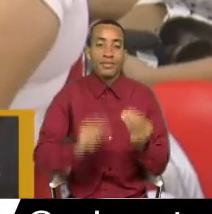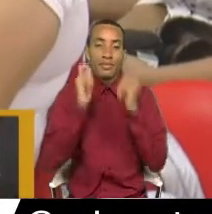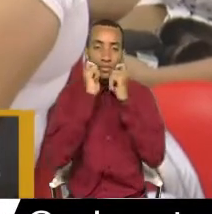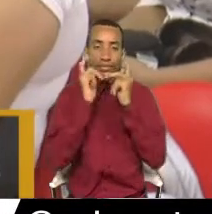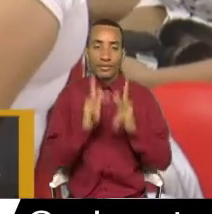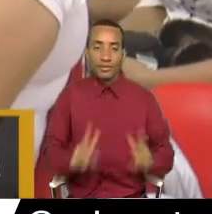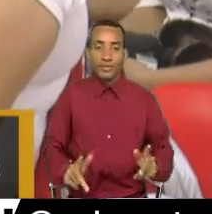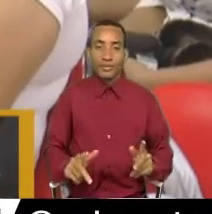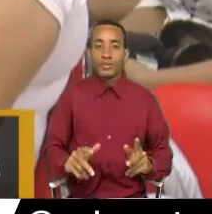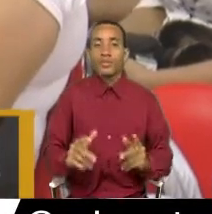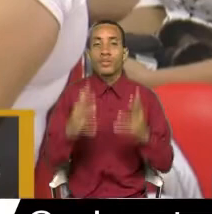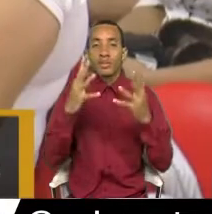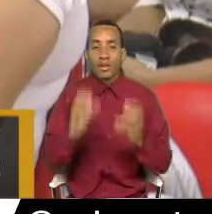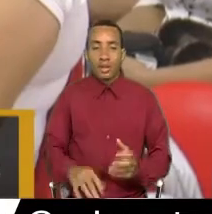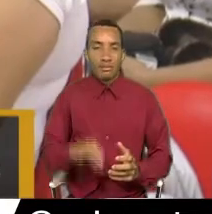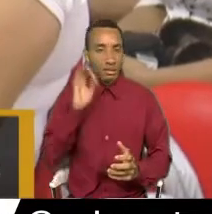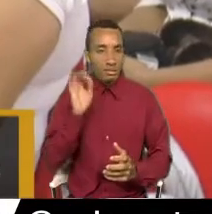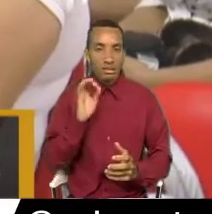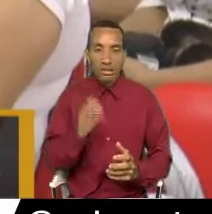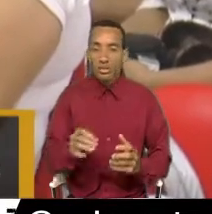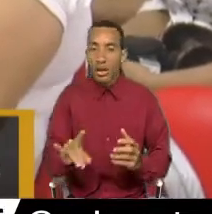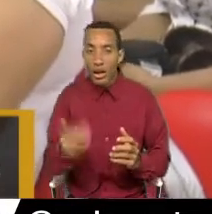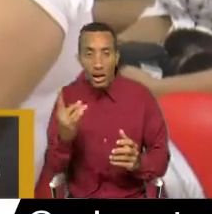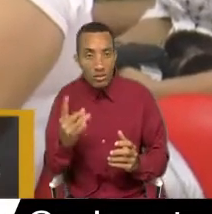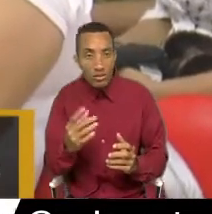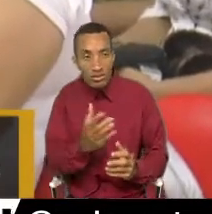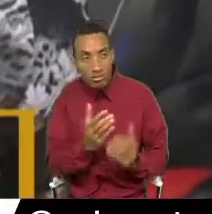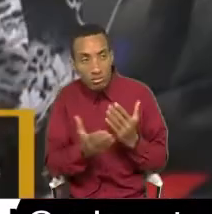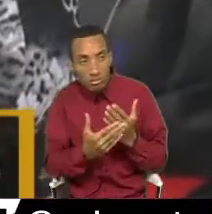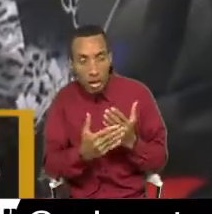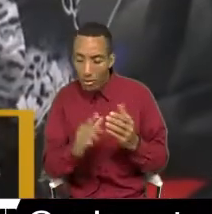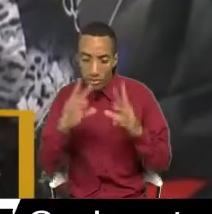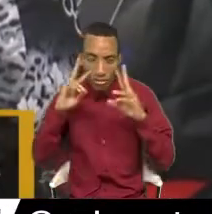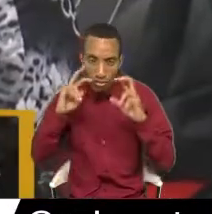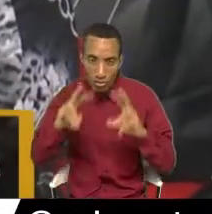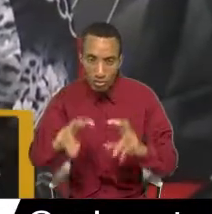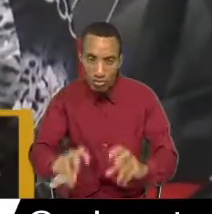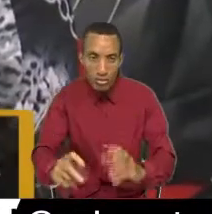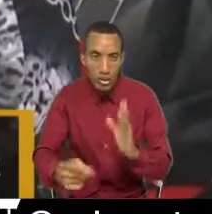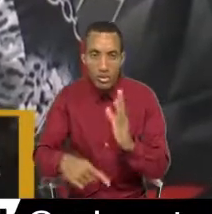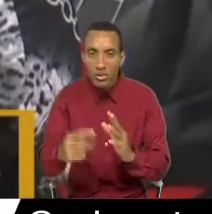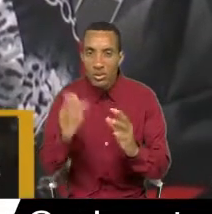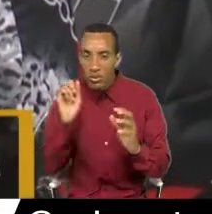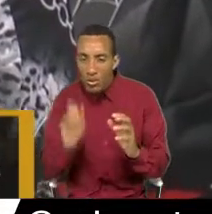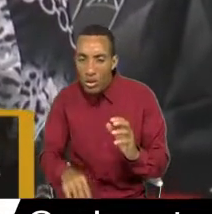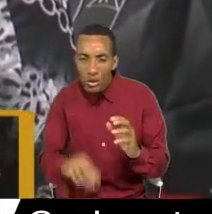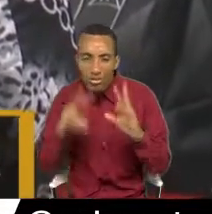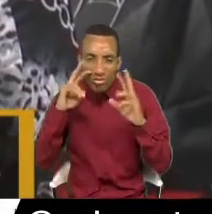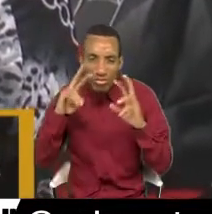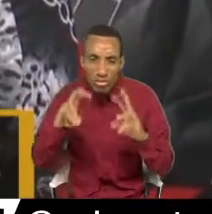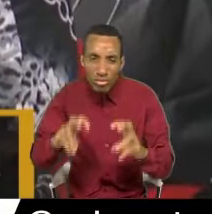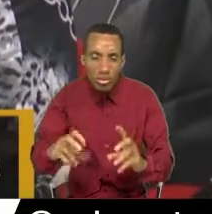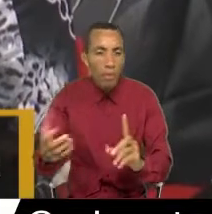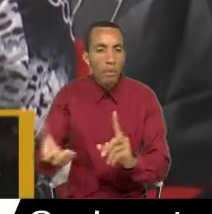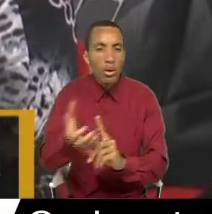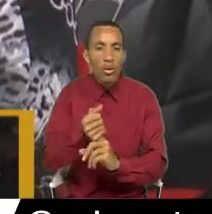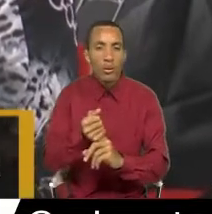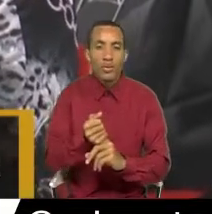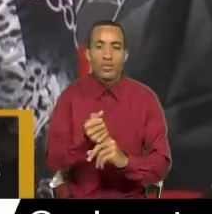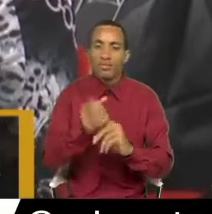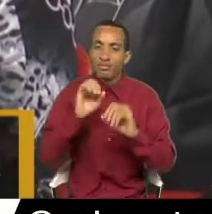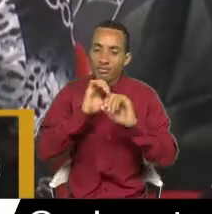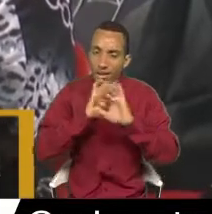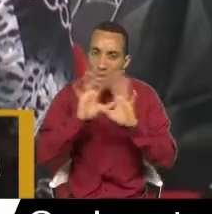rutas de apoyo e iniciar los procesos de investigación de tal manera que podamos esclarecerlos. Sin embargo, en este